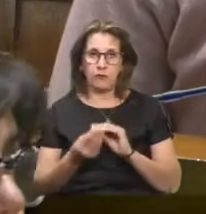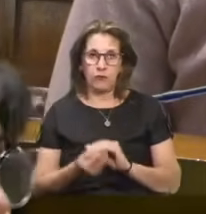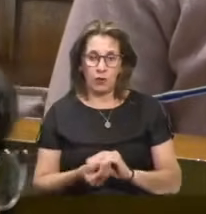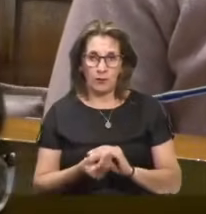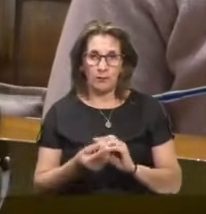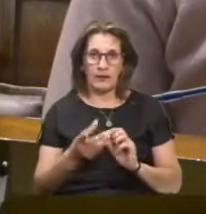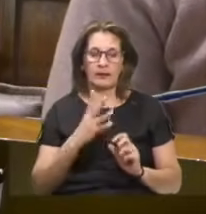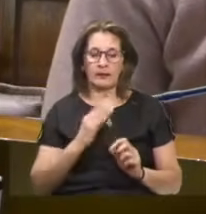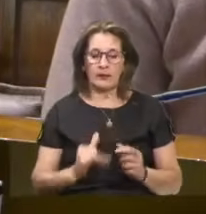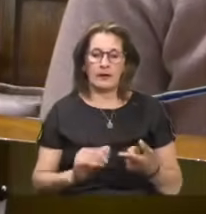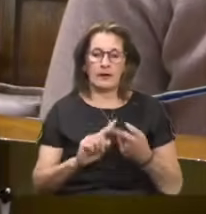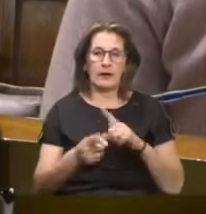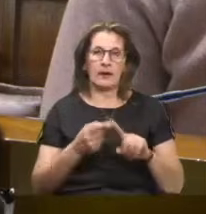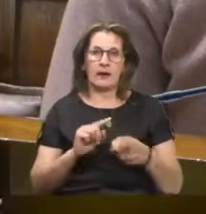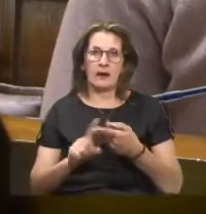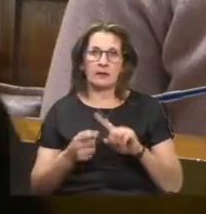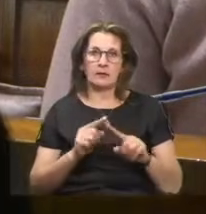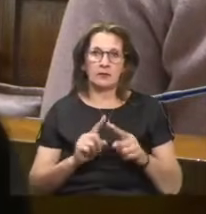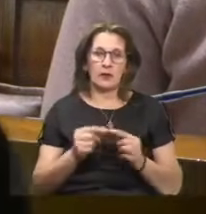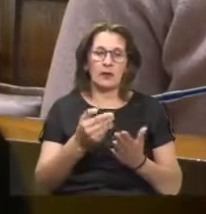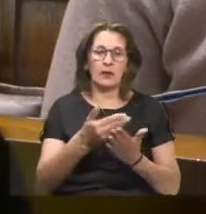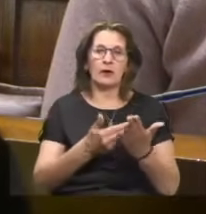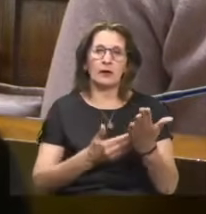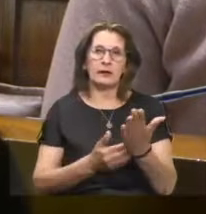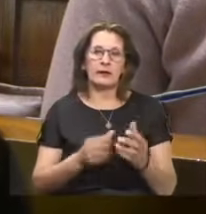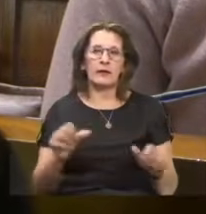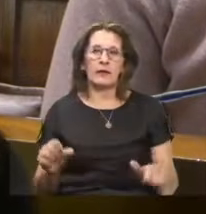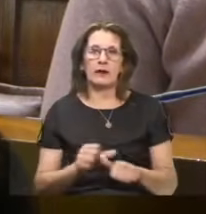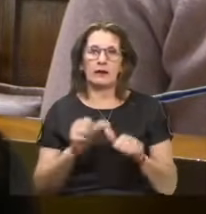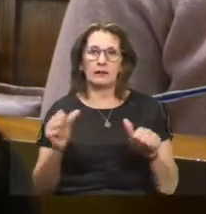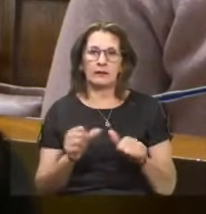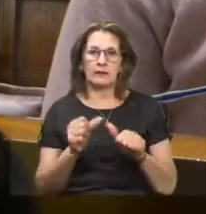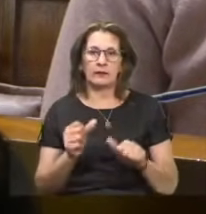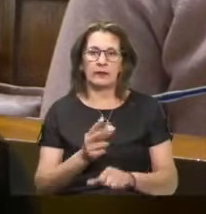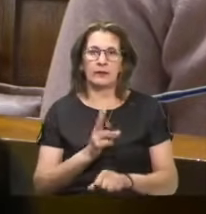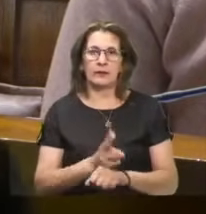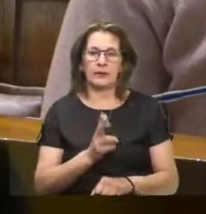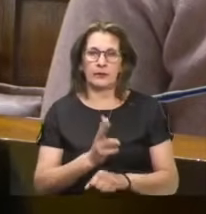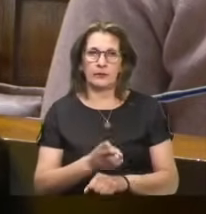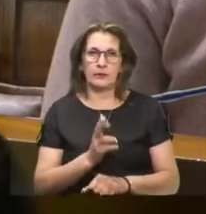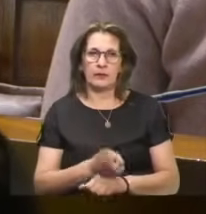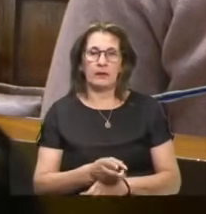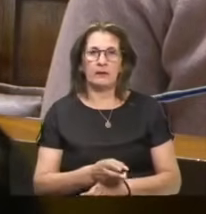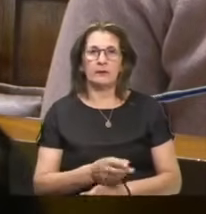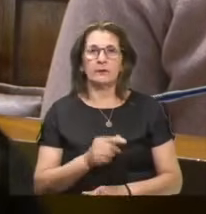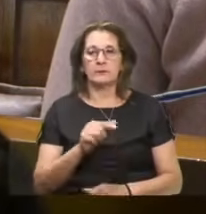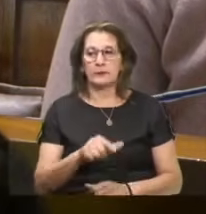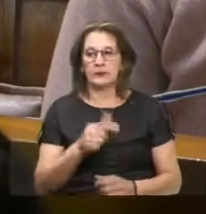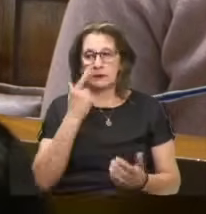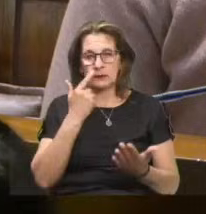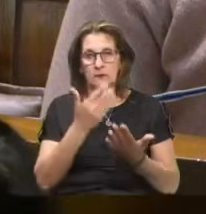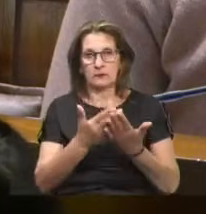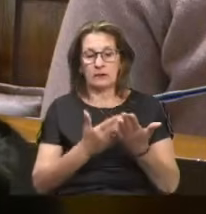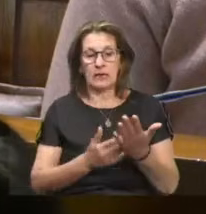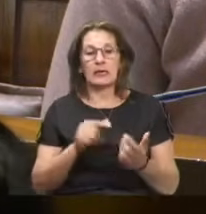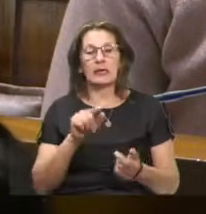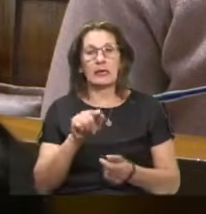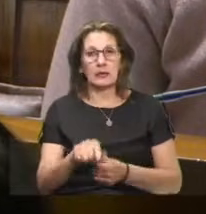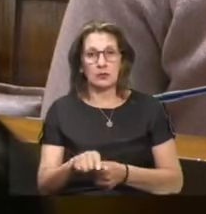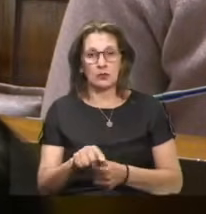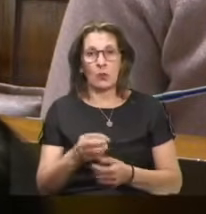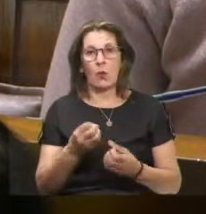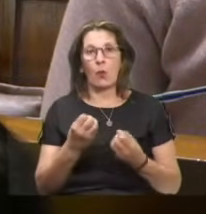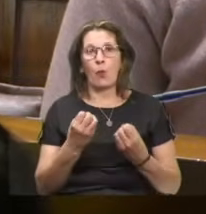guardan relación con el ejercicio de las actividades prohibidas. Es notorio que ello sucede